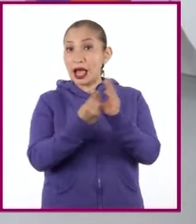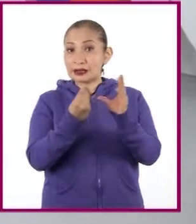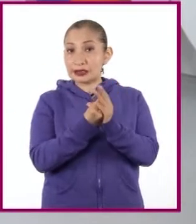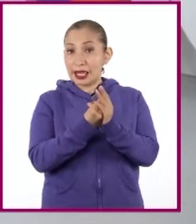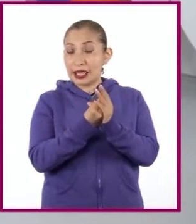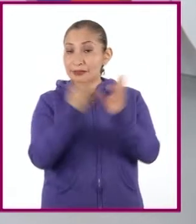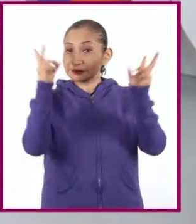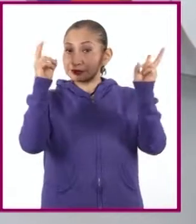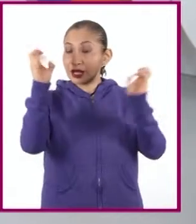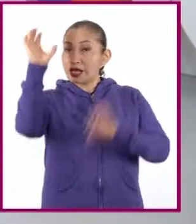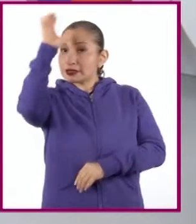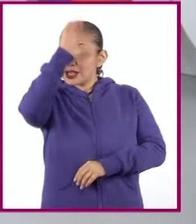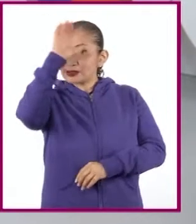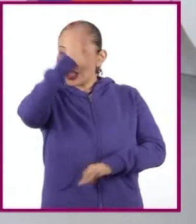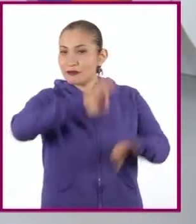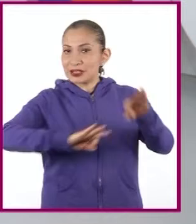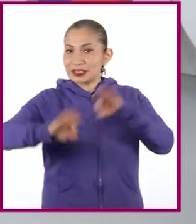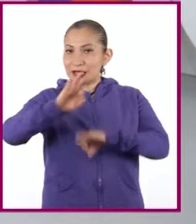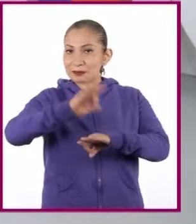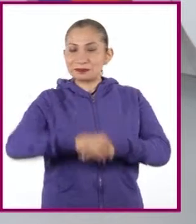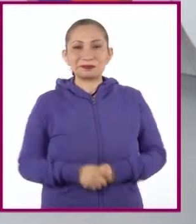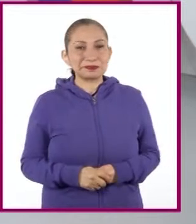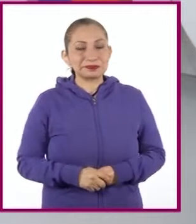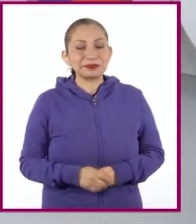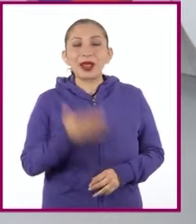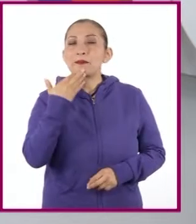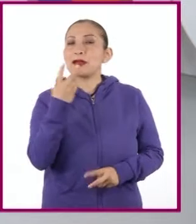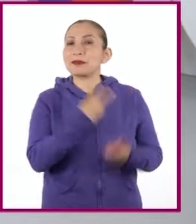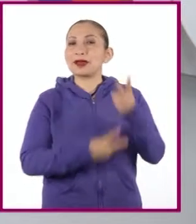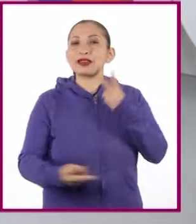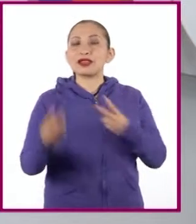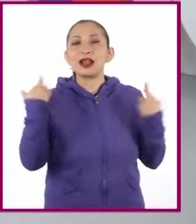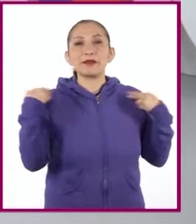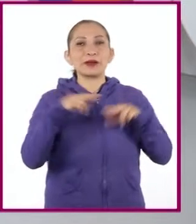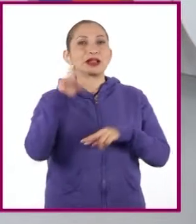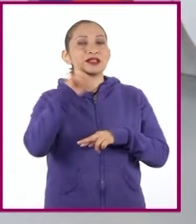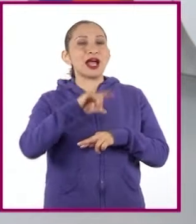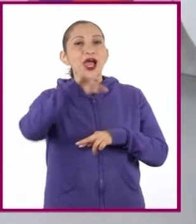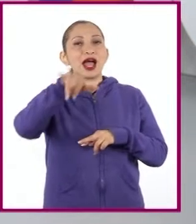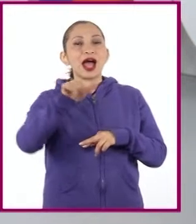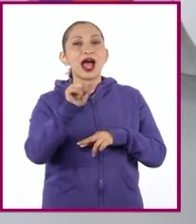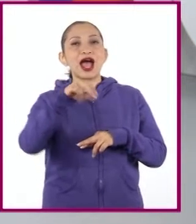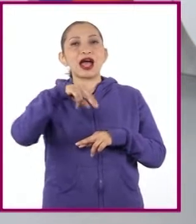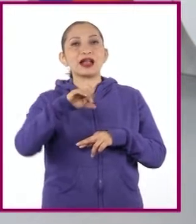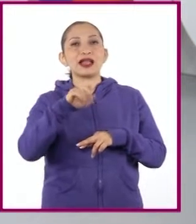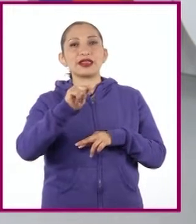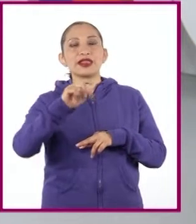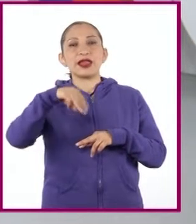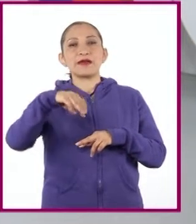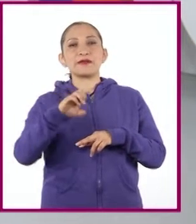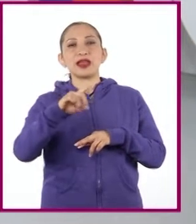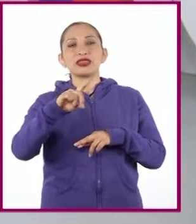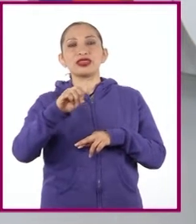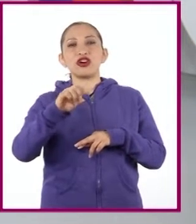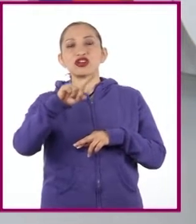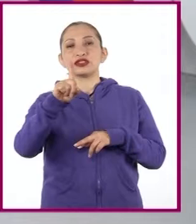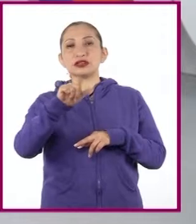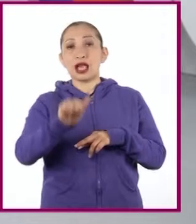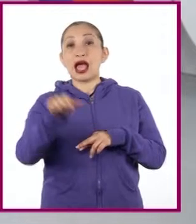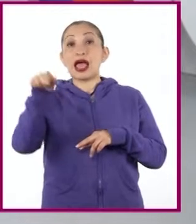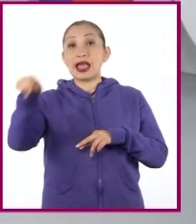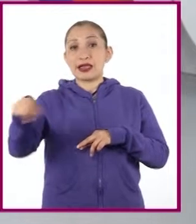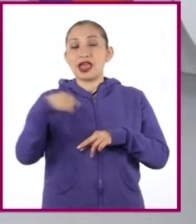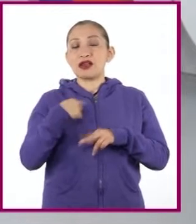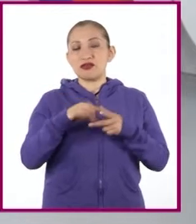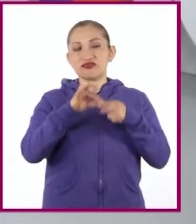asignatura Ciencias Física. Damos la bienvenida a la profesora Janet Mendoza Romero, que se encargará de